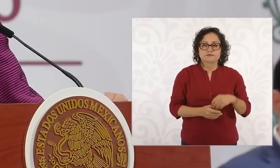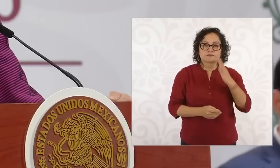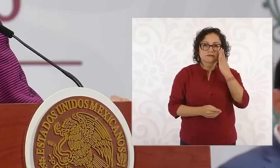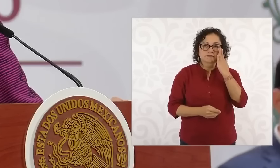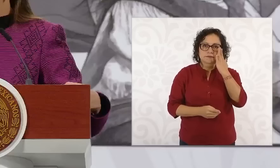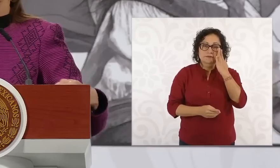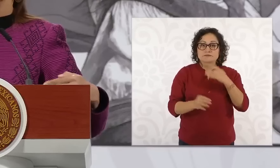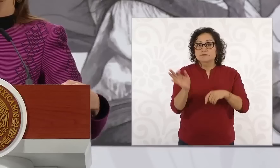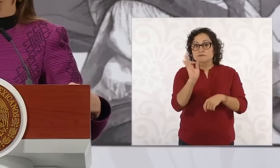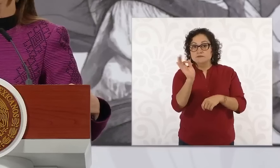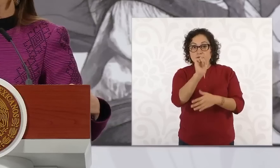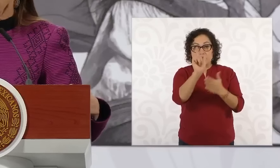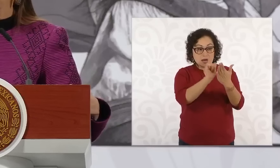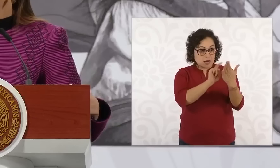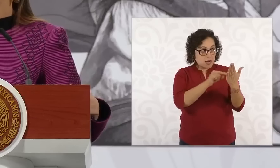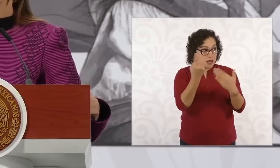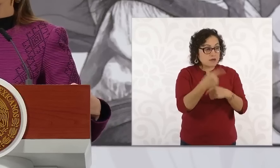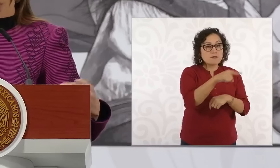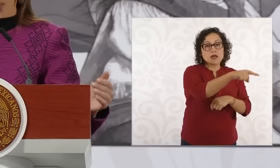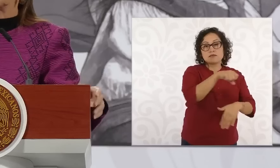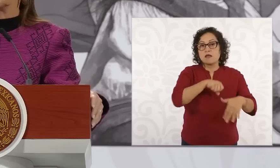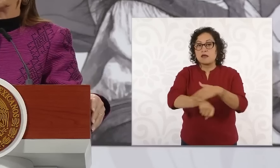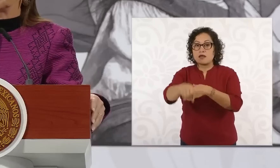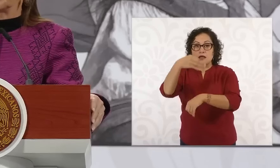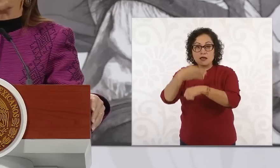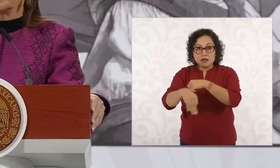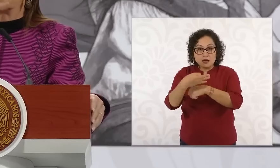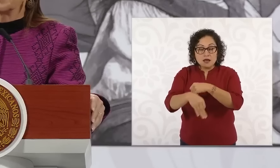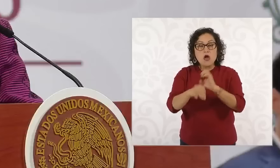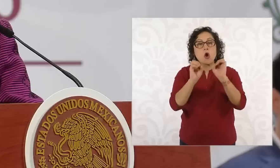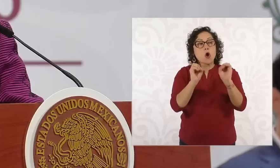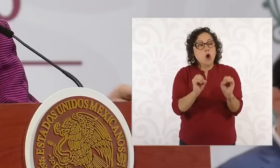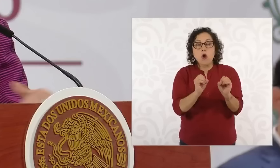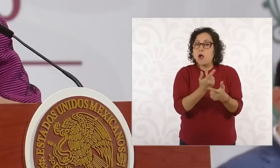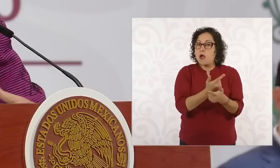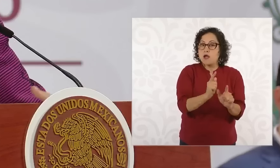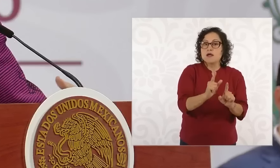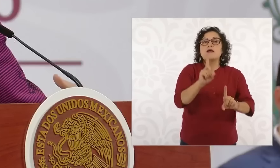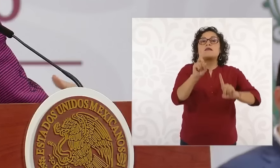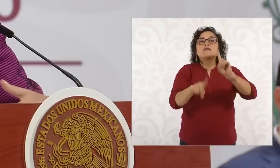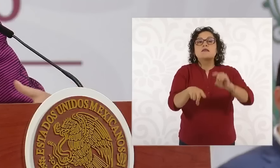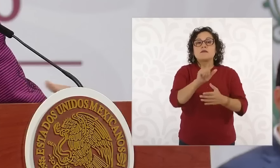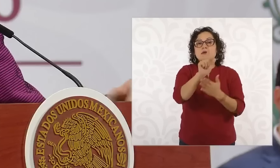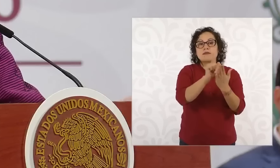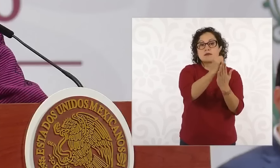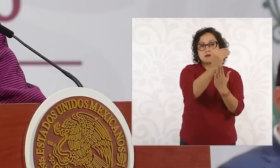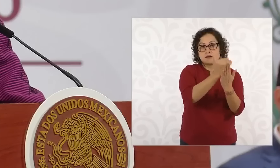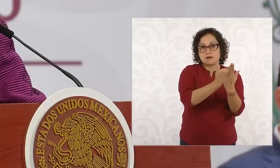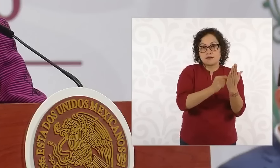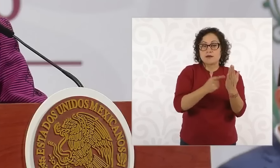requiere prisión preventiva oficiosa o no, de acuerdo con el tipo de delito. Y eso lo tiene que determinar la